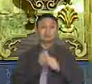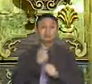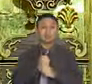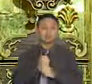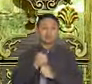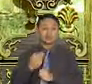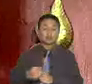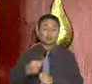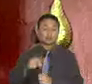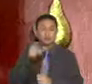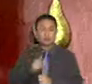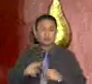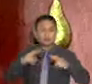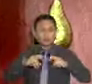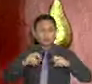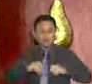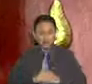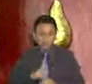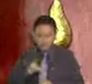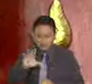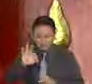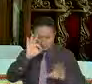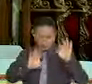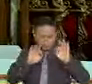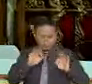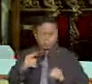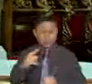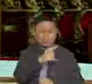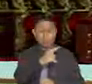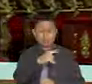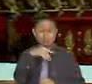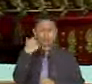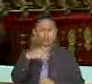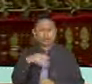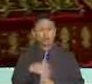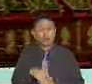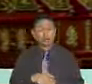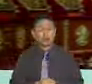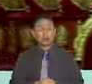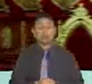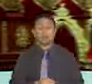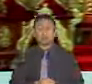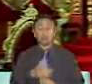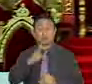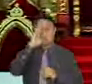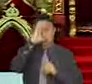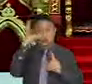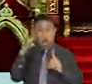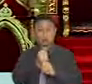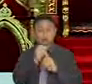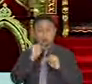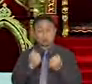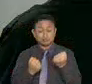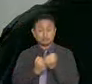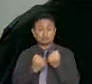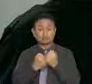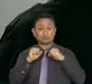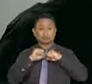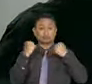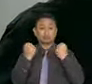investigadores se maravillan con los hallazgos que son preservados no solo para el deleite también el objetivo es generar aportes sociales